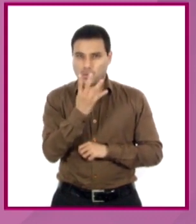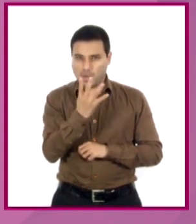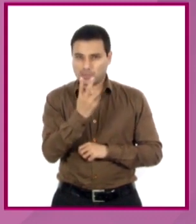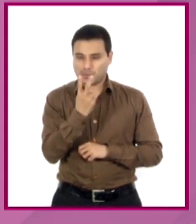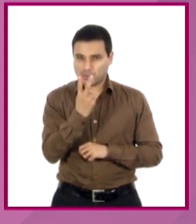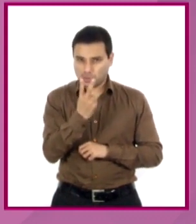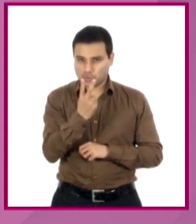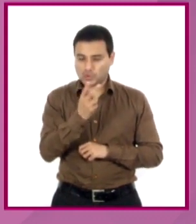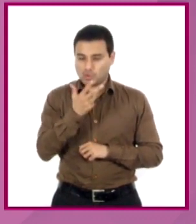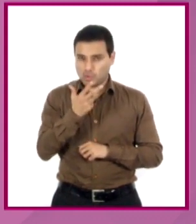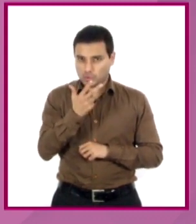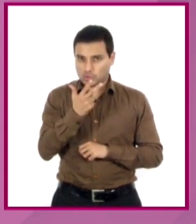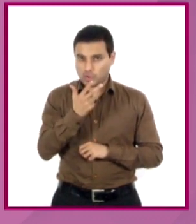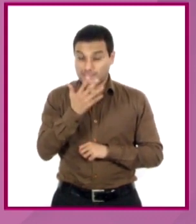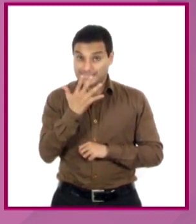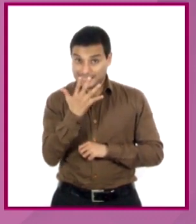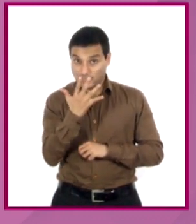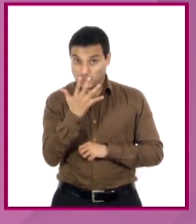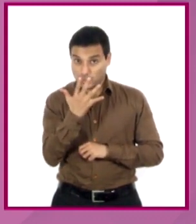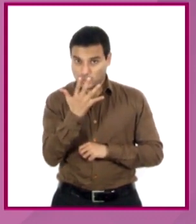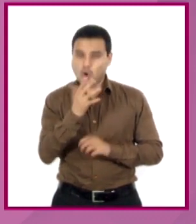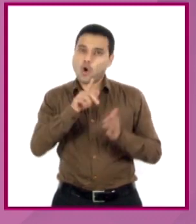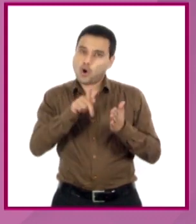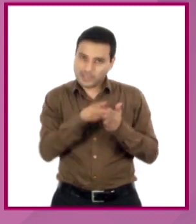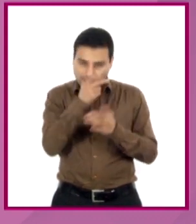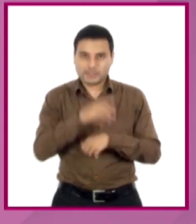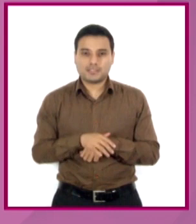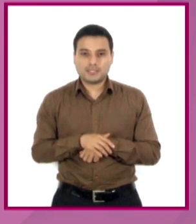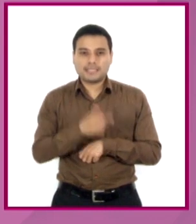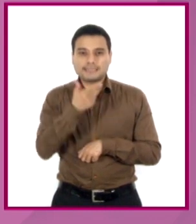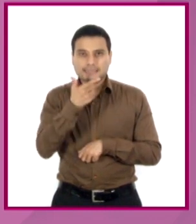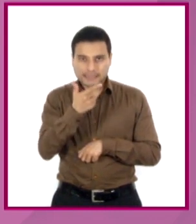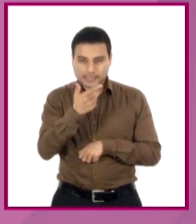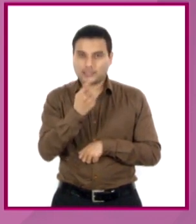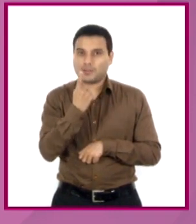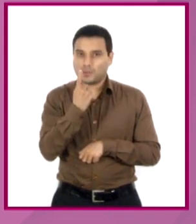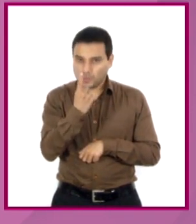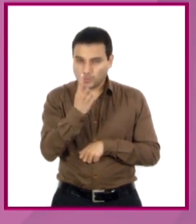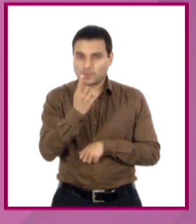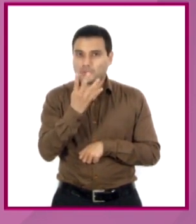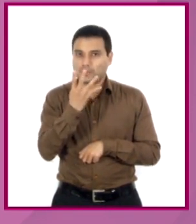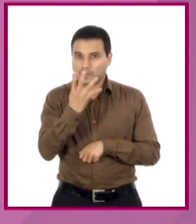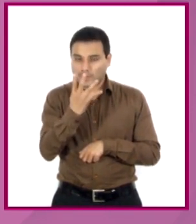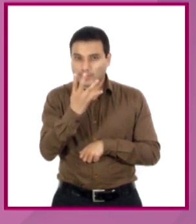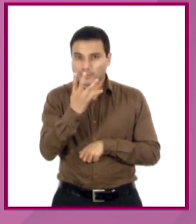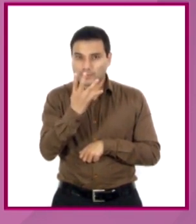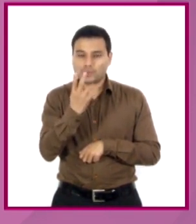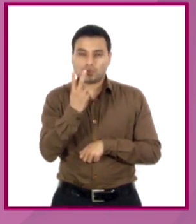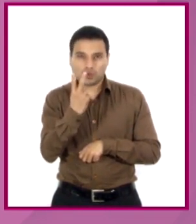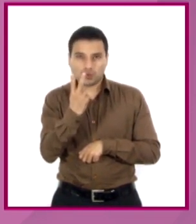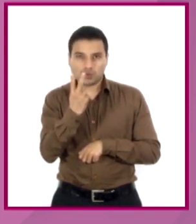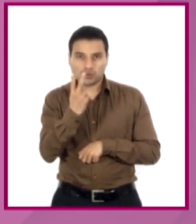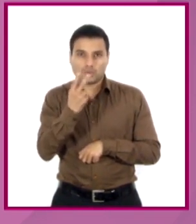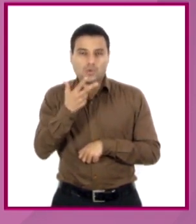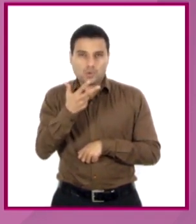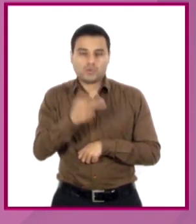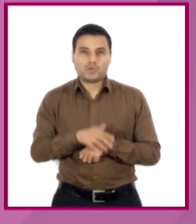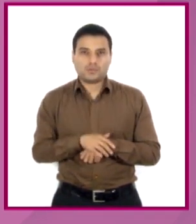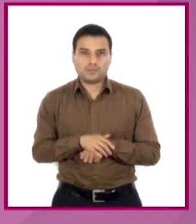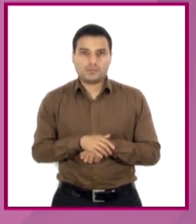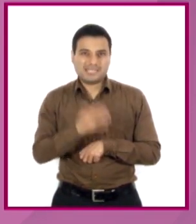2, 8, 5 y de nuevo 7, 1, 4, 2,